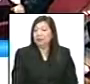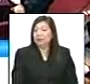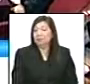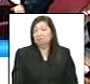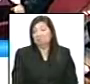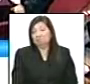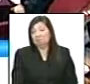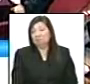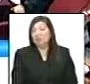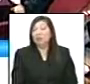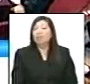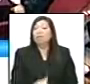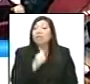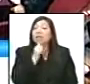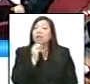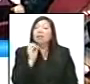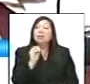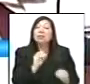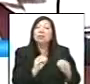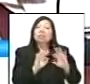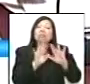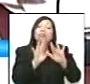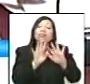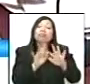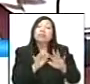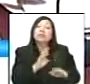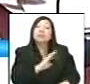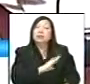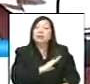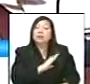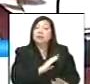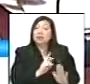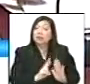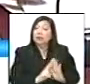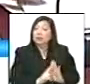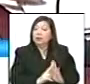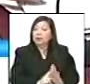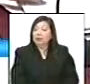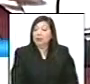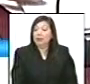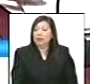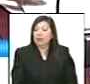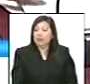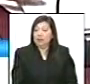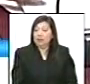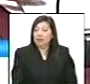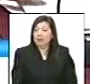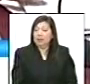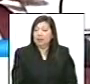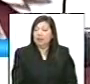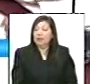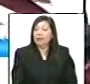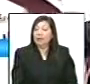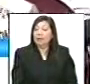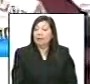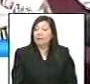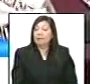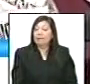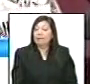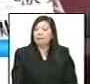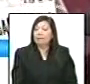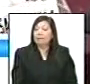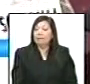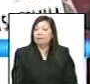un asunto de redacción, el poder de legislar, fiscalizar y representar, para que quede mejor